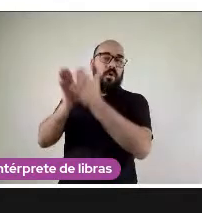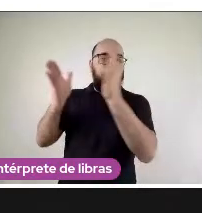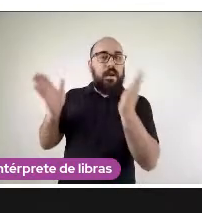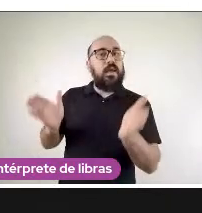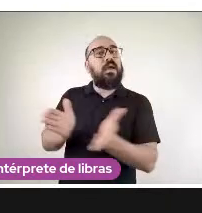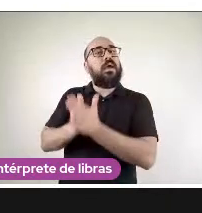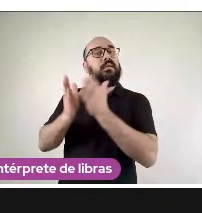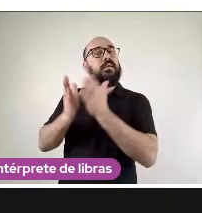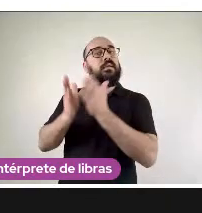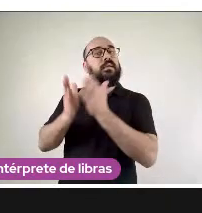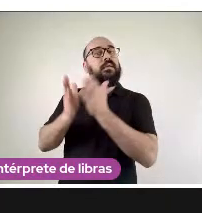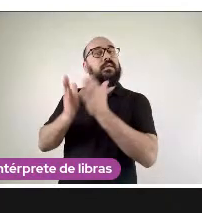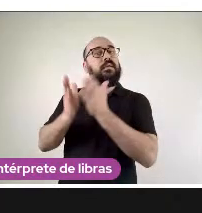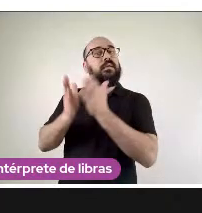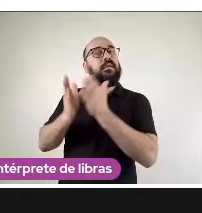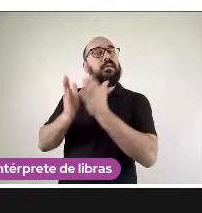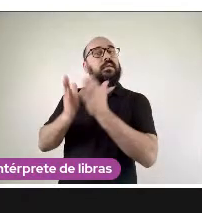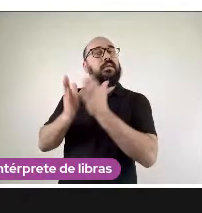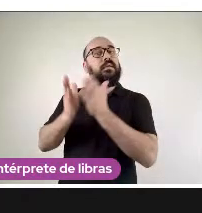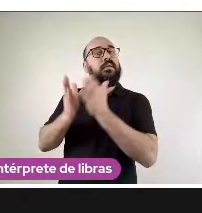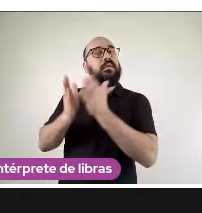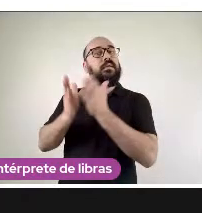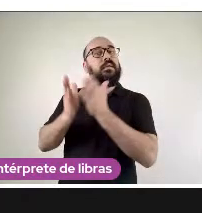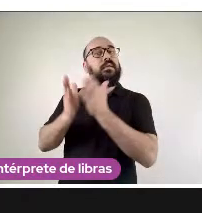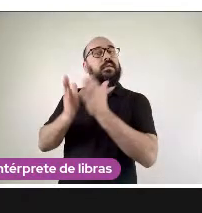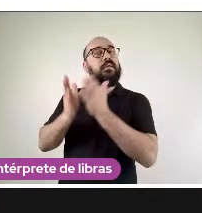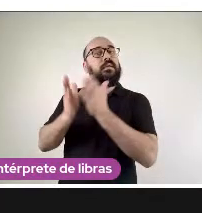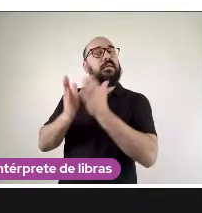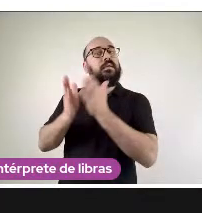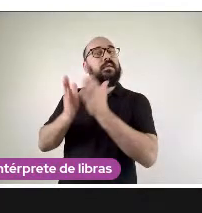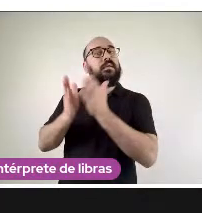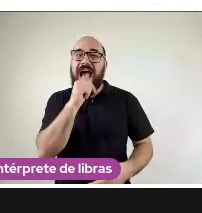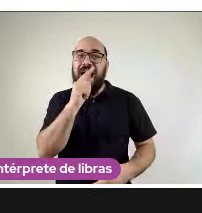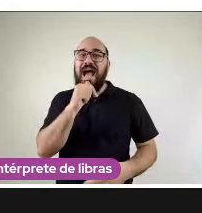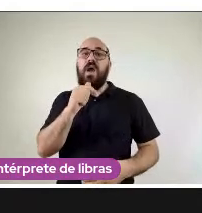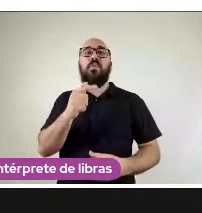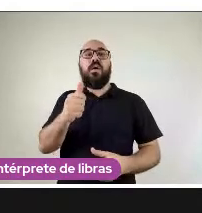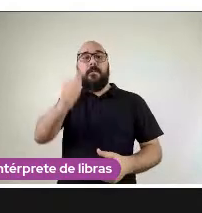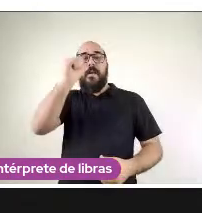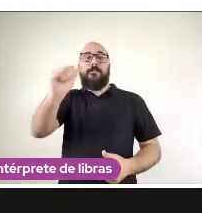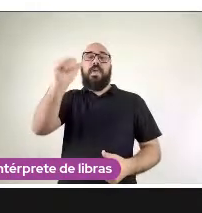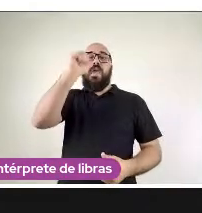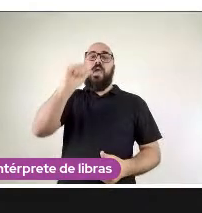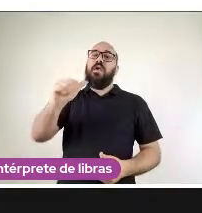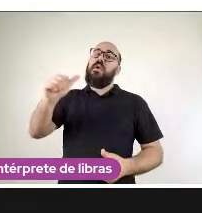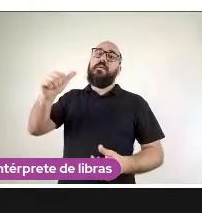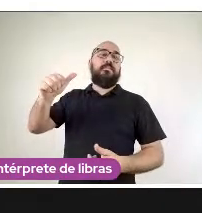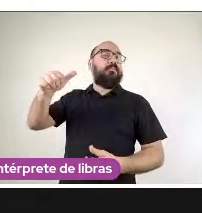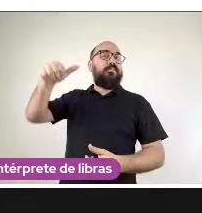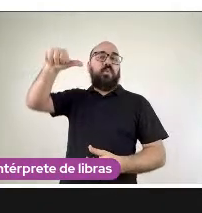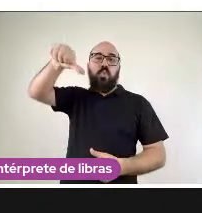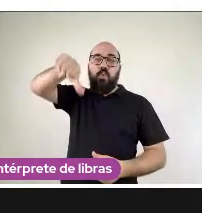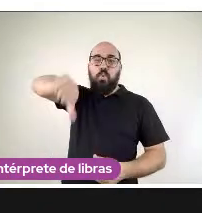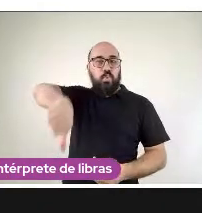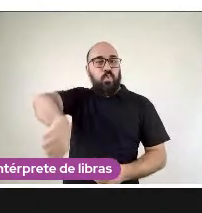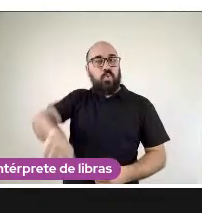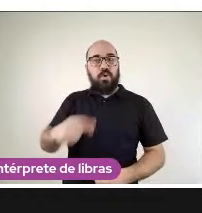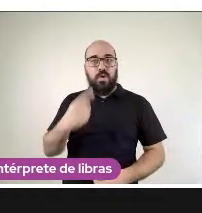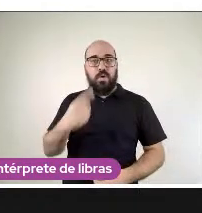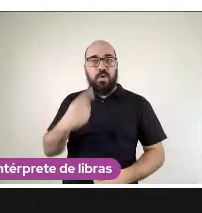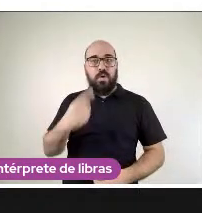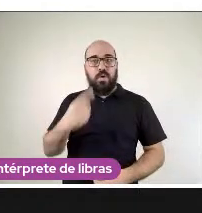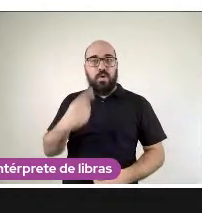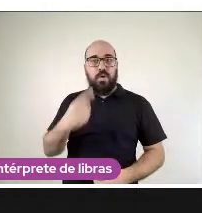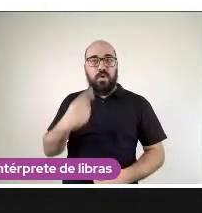como veis, es un mapa muy complejo, incluso las guerras y muchas cosas vienen también por el tema de los recursos naturales.